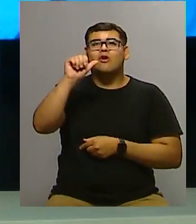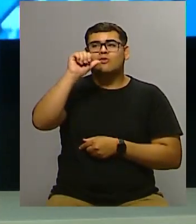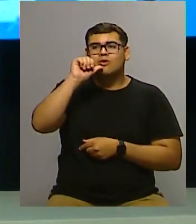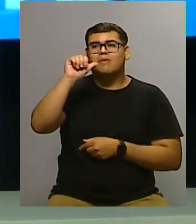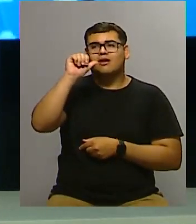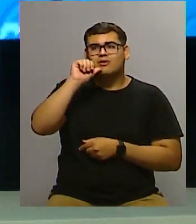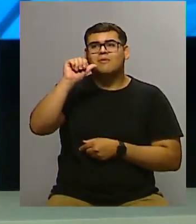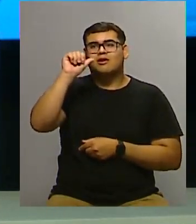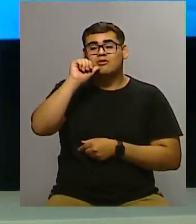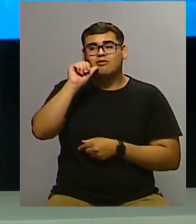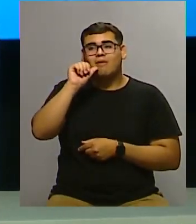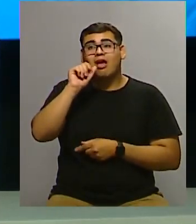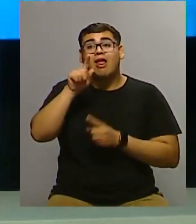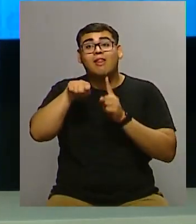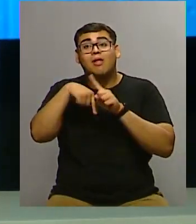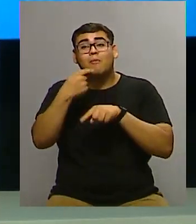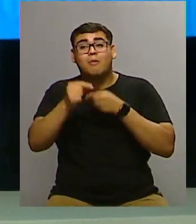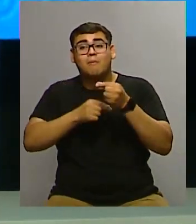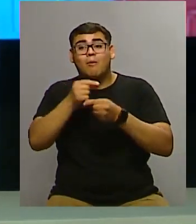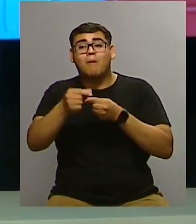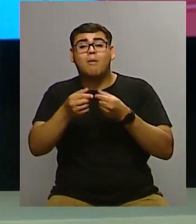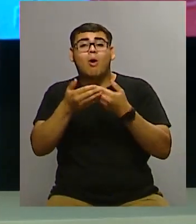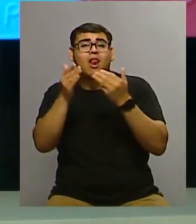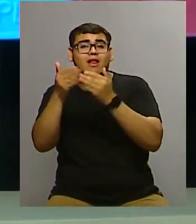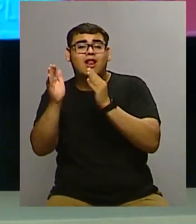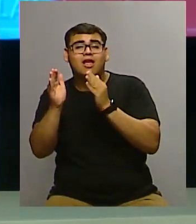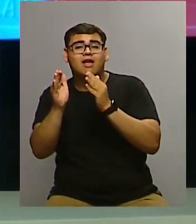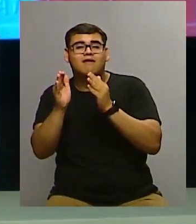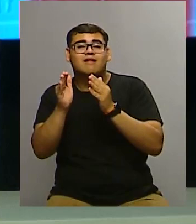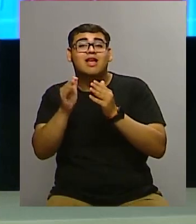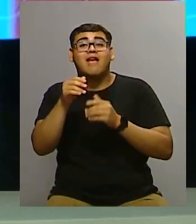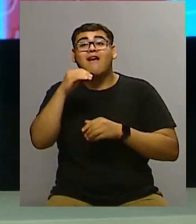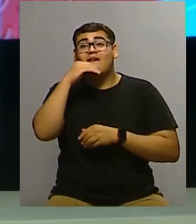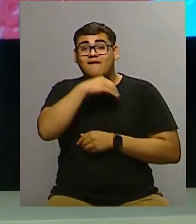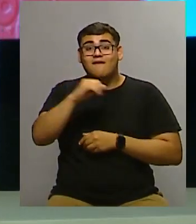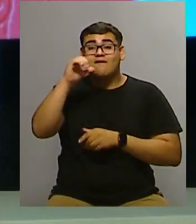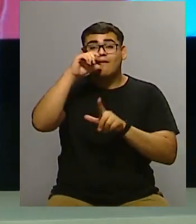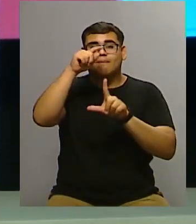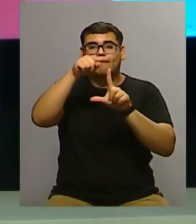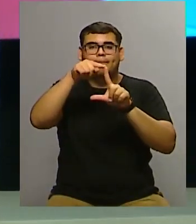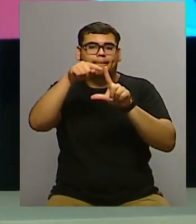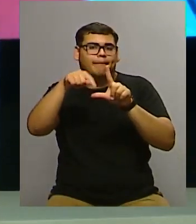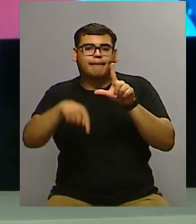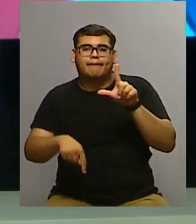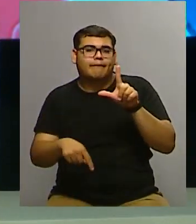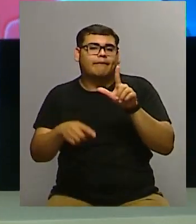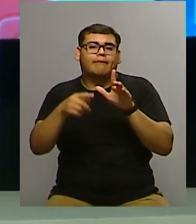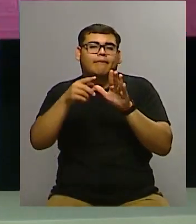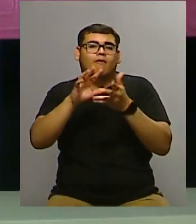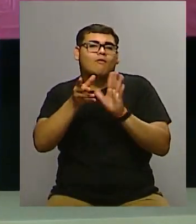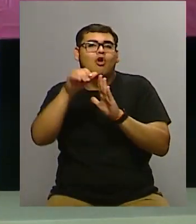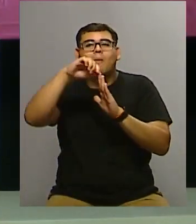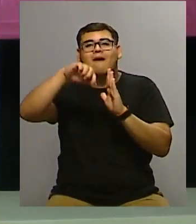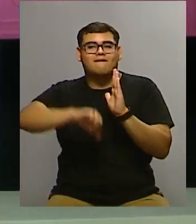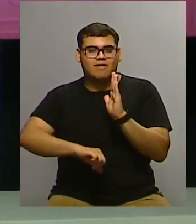Cuando volvemos a la normalidad, obviamente que ese pico que tuvimos en el 2020 baja, claro, por el